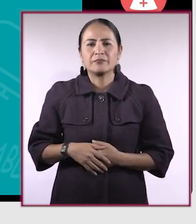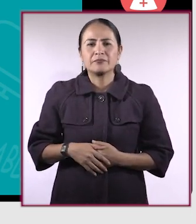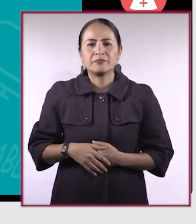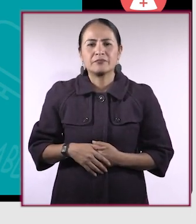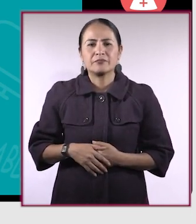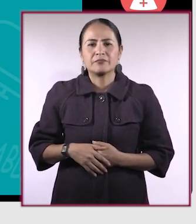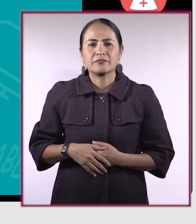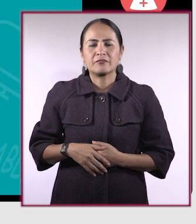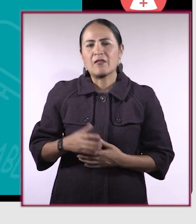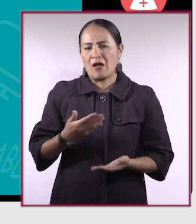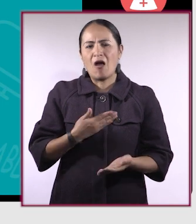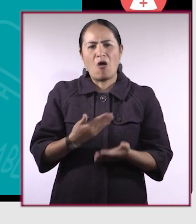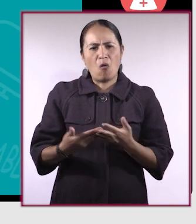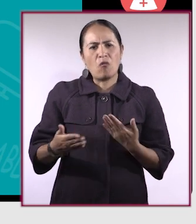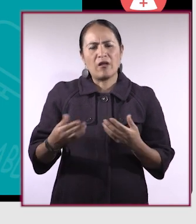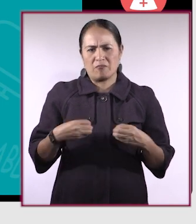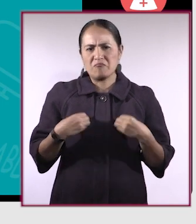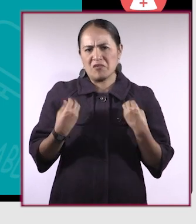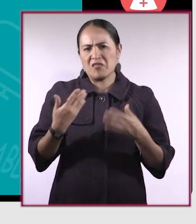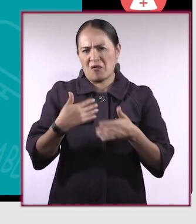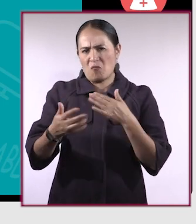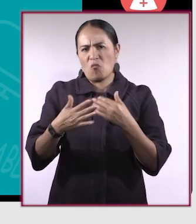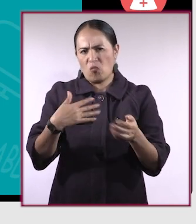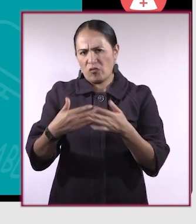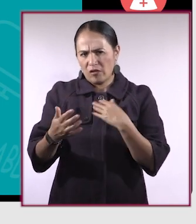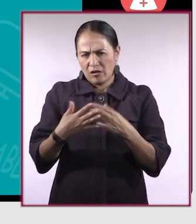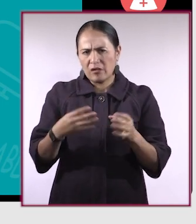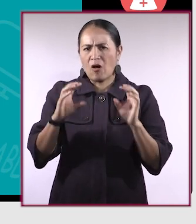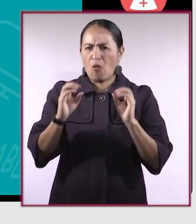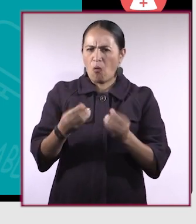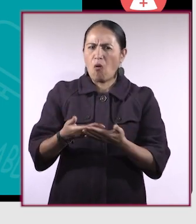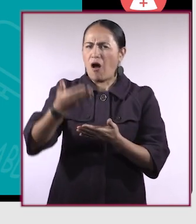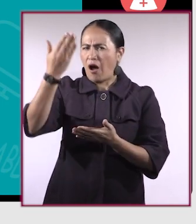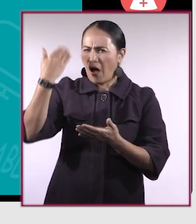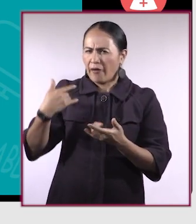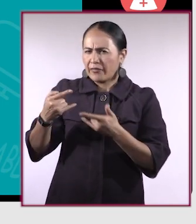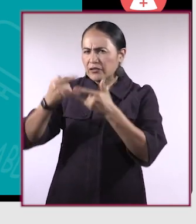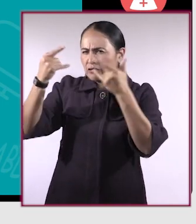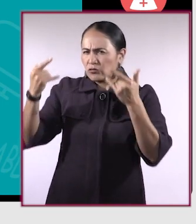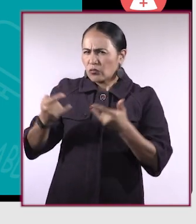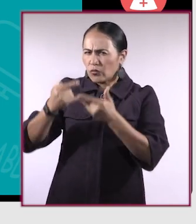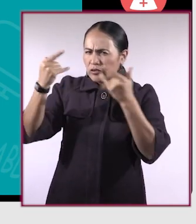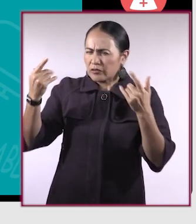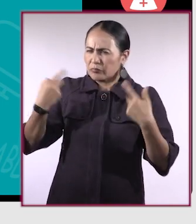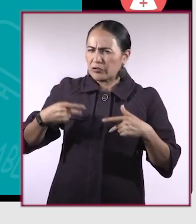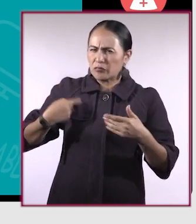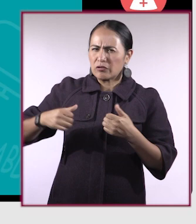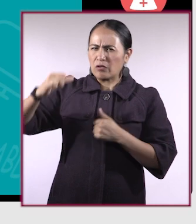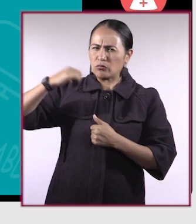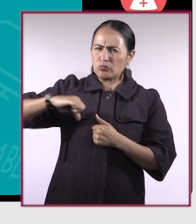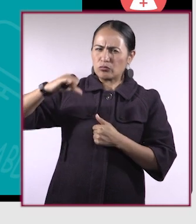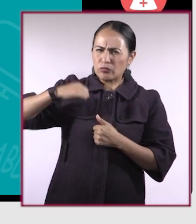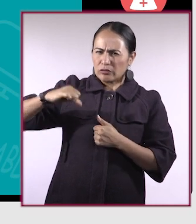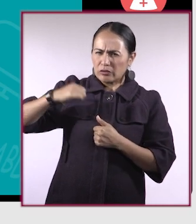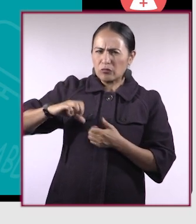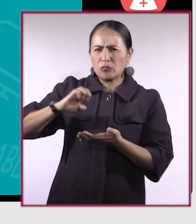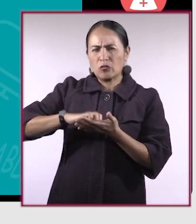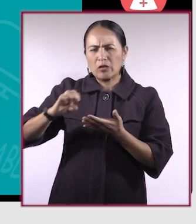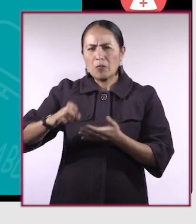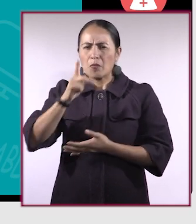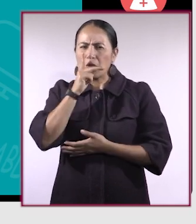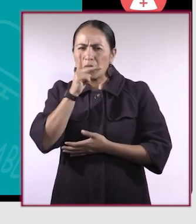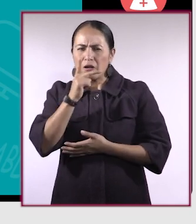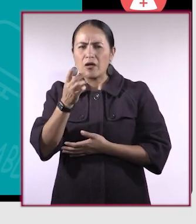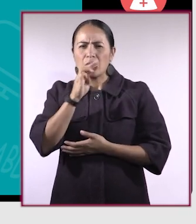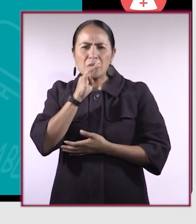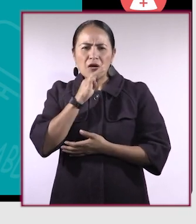ya sea en esta parte actual o lo que hemos escuchado a través de las experiencias de nuestros